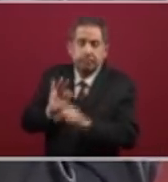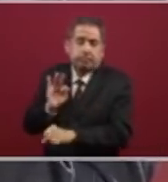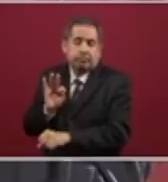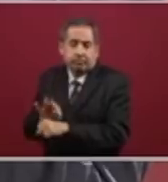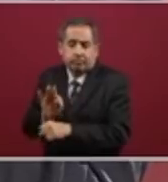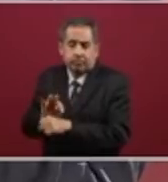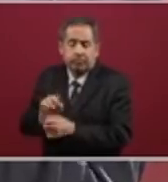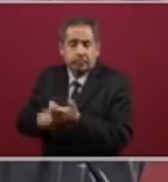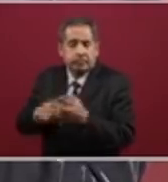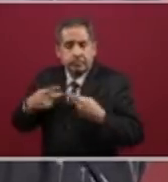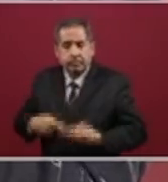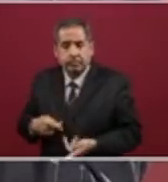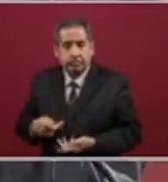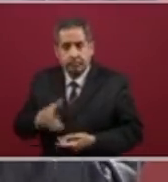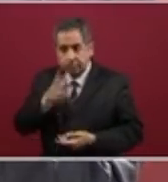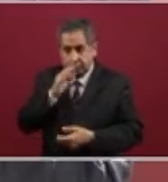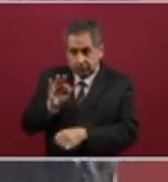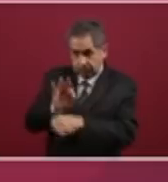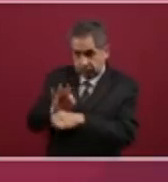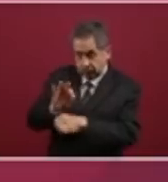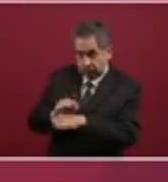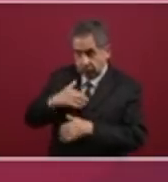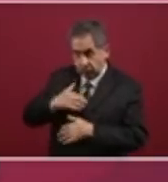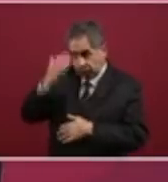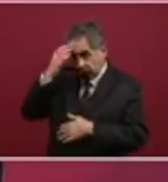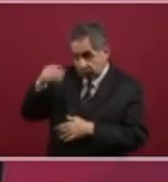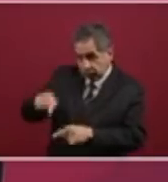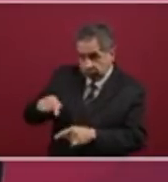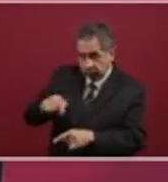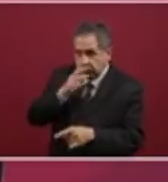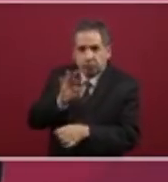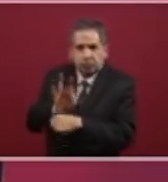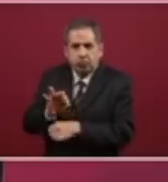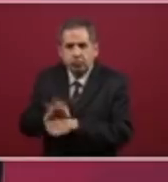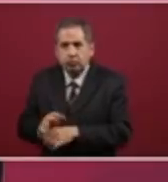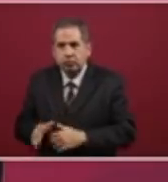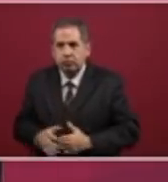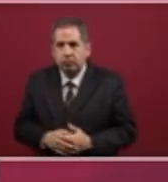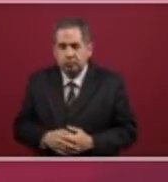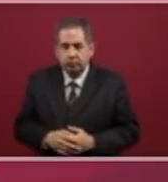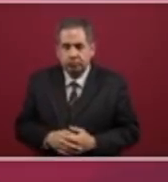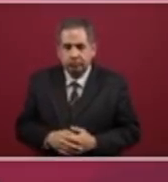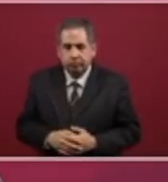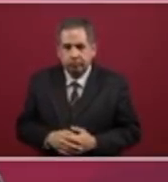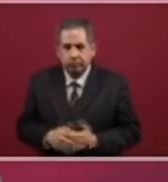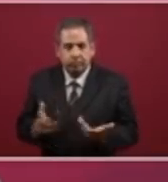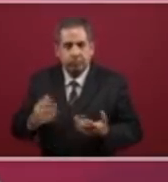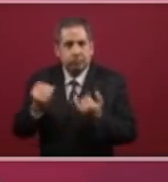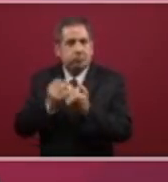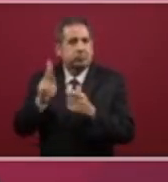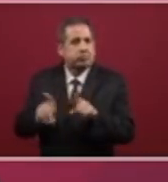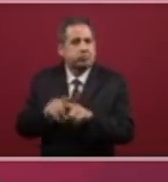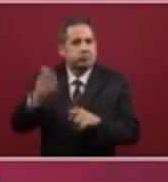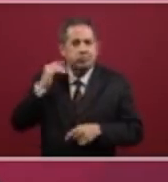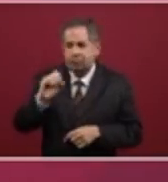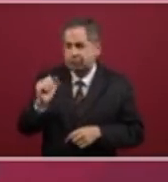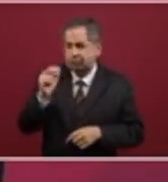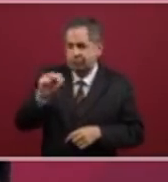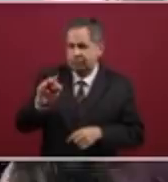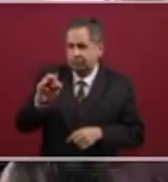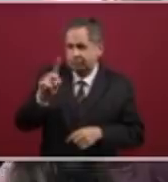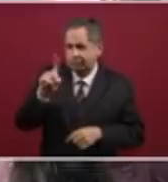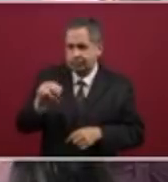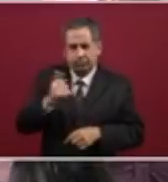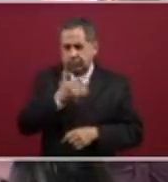prensa del presidente Andrés Manuel López Obrador, el secretario de Relaciones Exteriores destacó los avances de los 5 ejes emprendidos para atender el